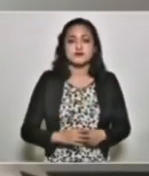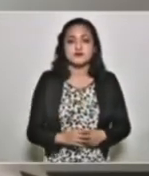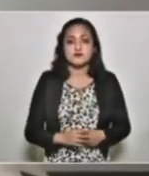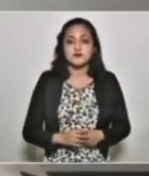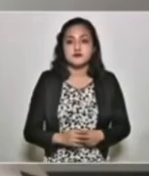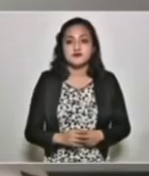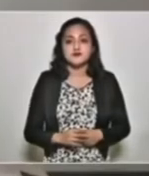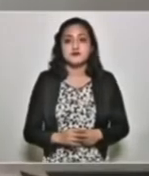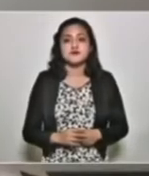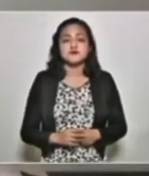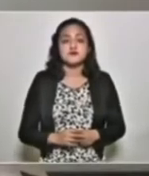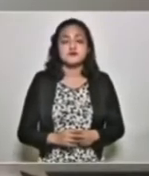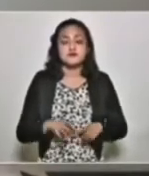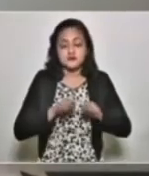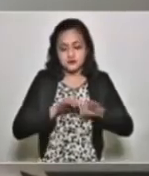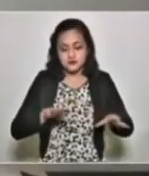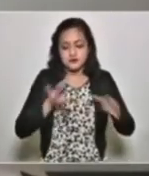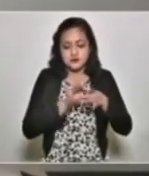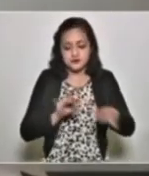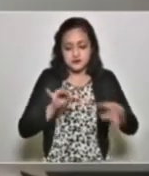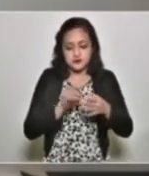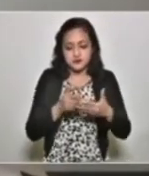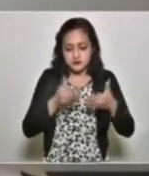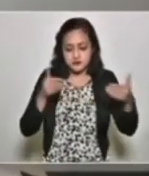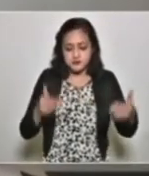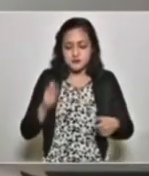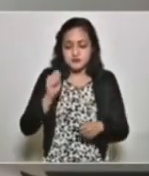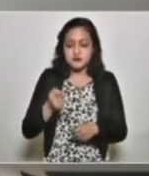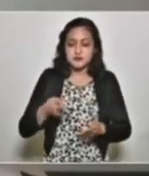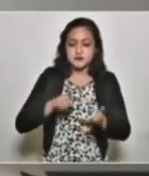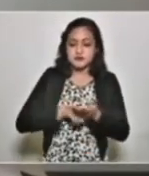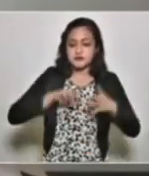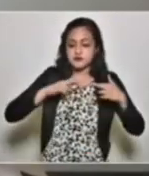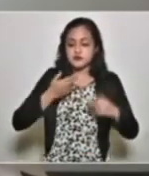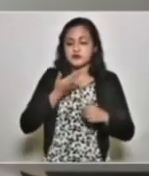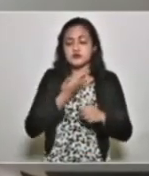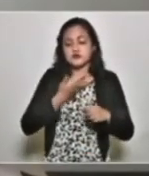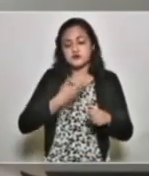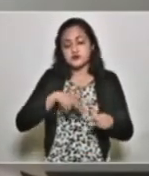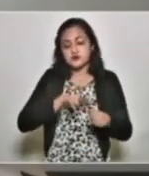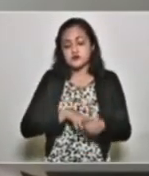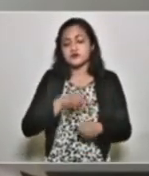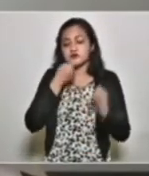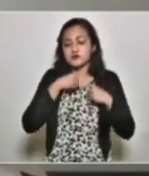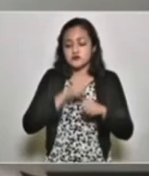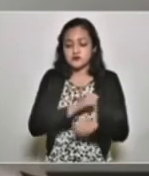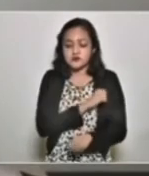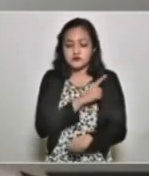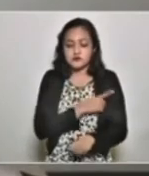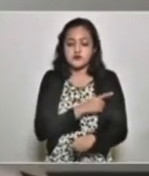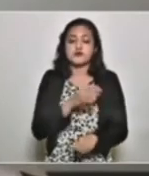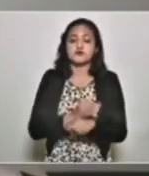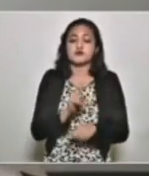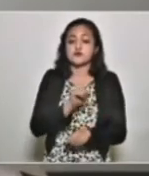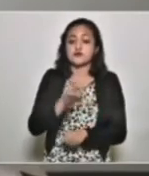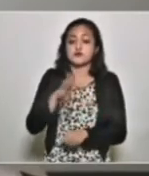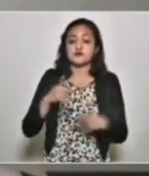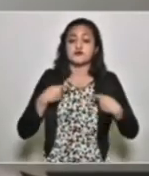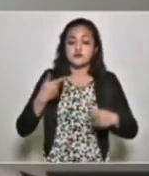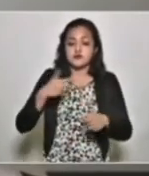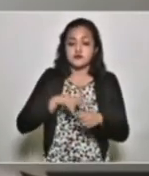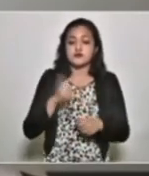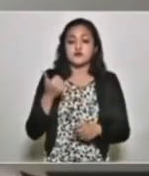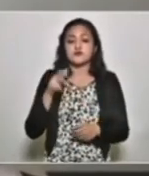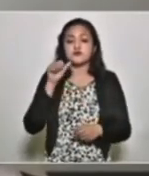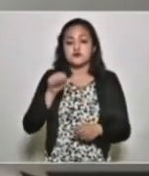mecánica asistida. Están distribuidos de la siguiente manera: en la red hospitalaria de los servicios de salud, 110 pacientes